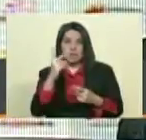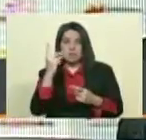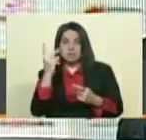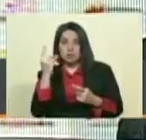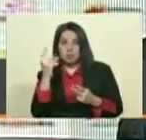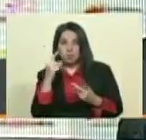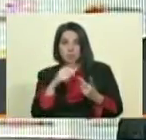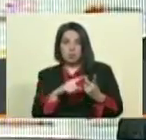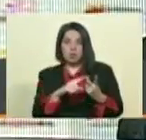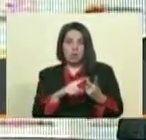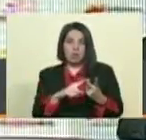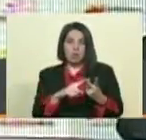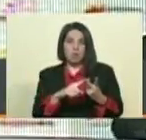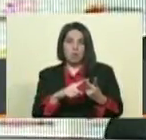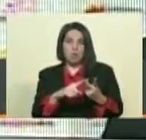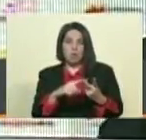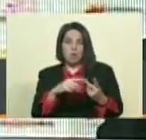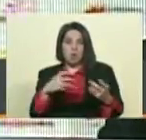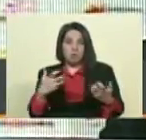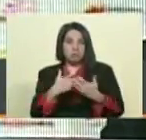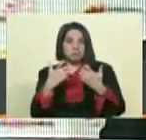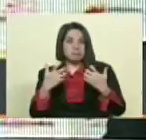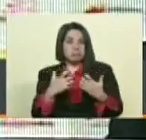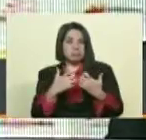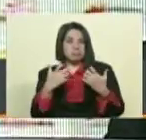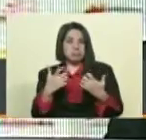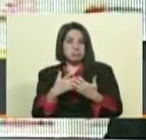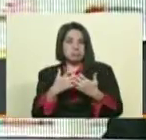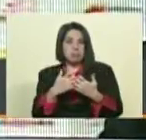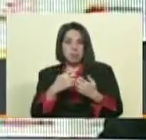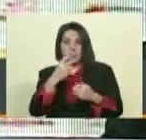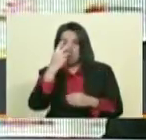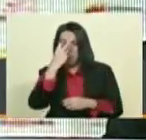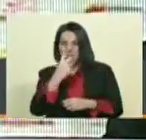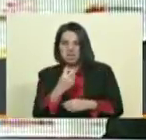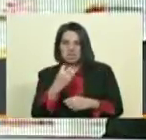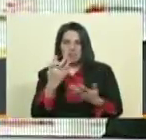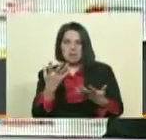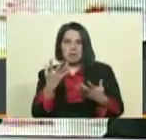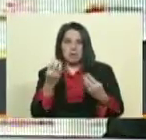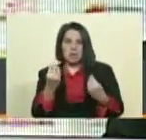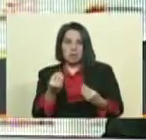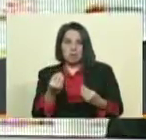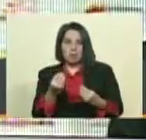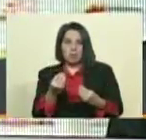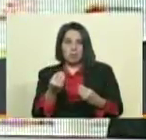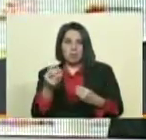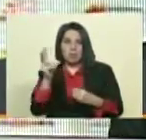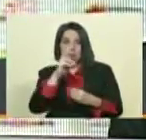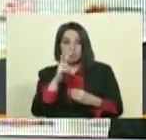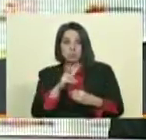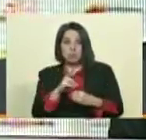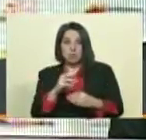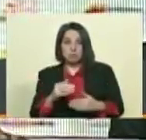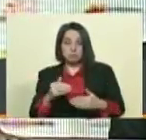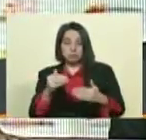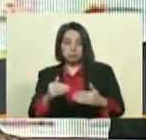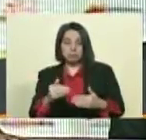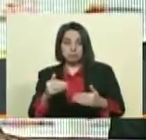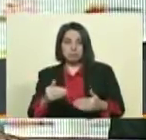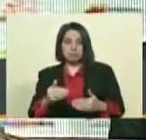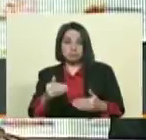Segundo, en la lucha contra la pobreza, sin lugar a duda, Venezuela ha avanzado del cielo a la